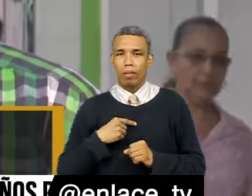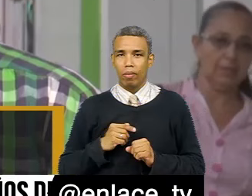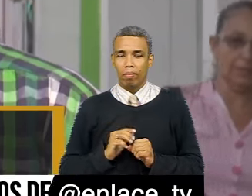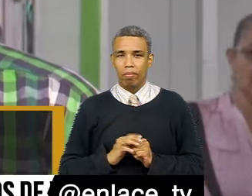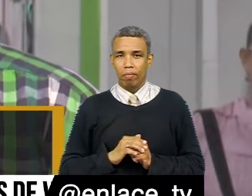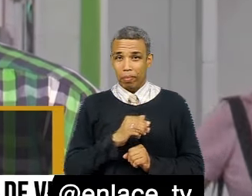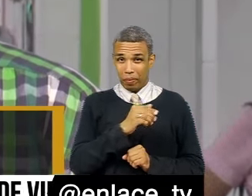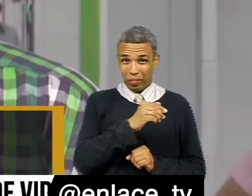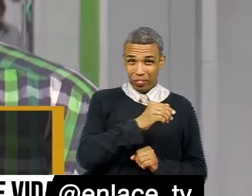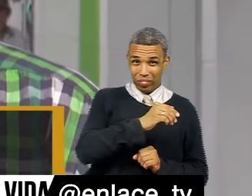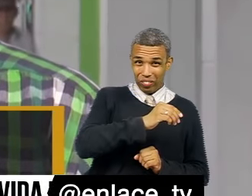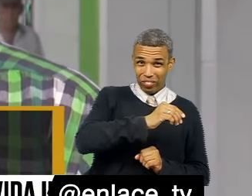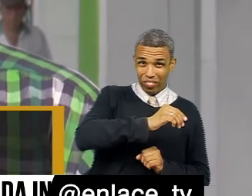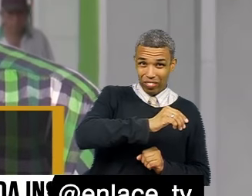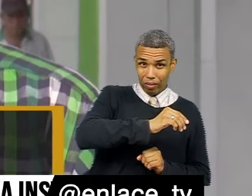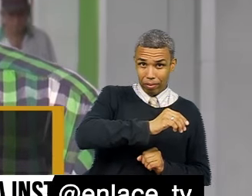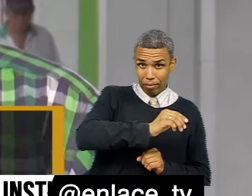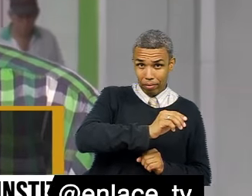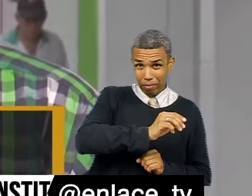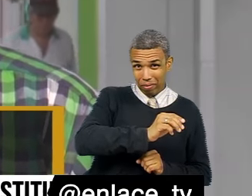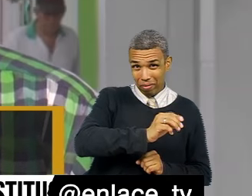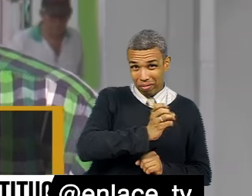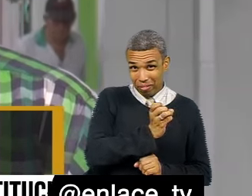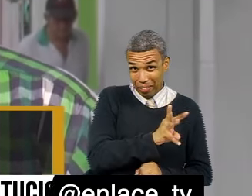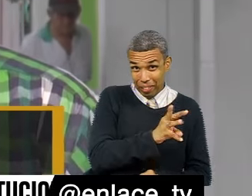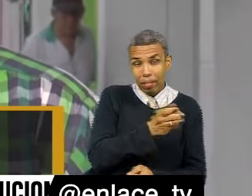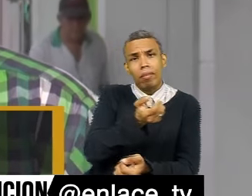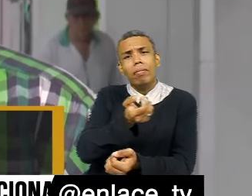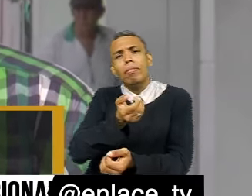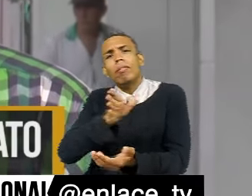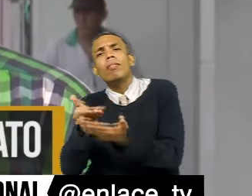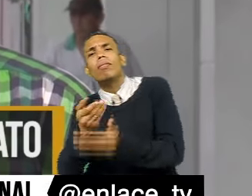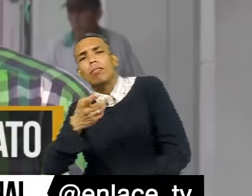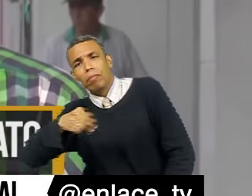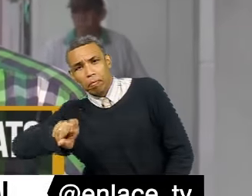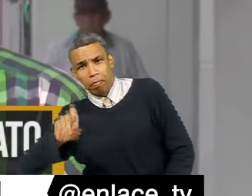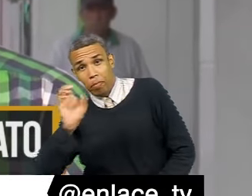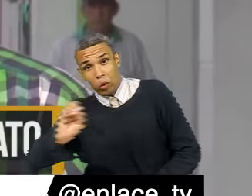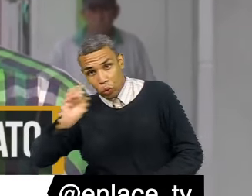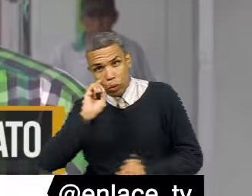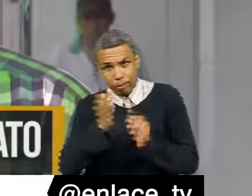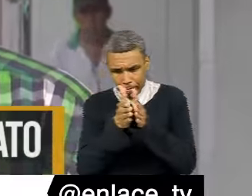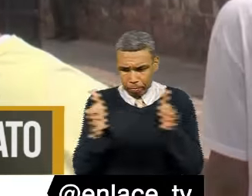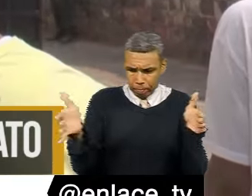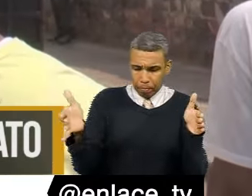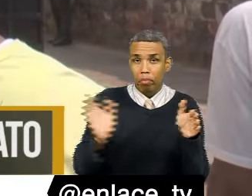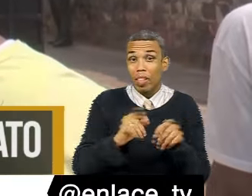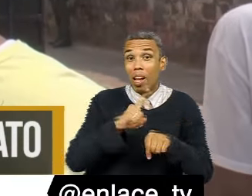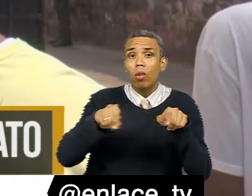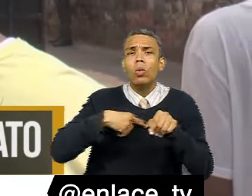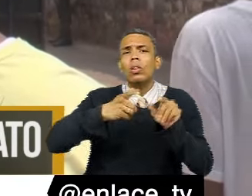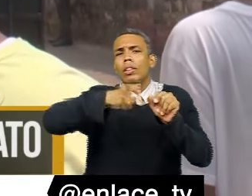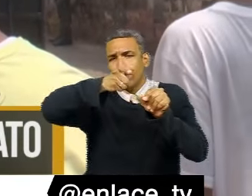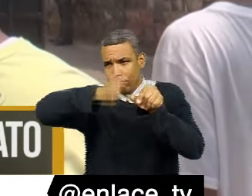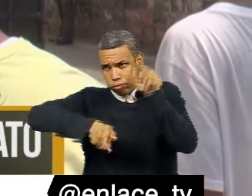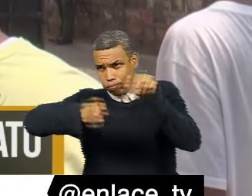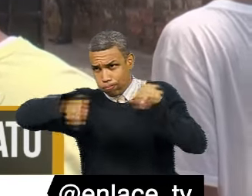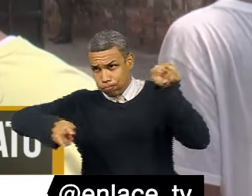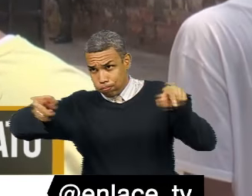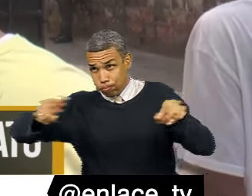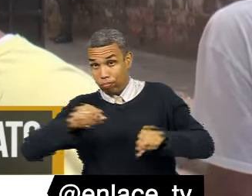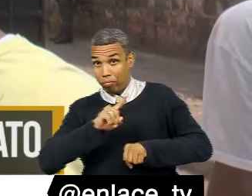caso de la profesional, hay reyes y varios reyes que ya han ganado en Valledupar, otros, y ya incluso algunos de ellos ya han ganado